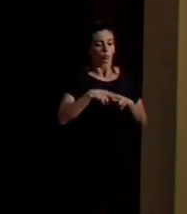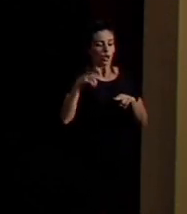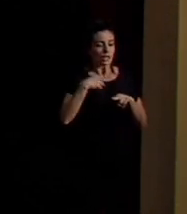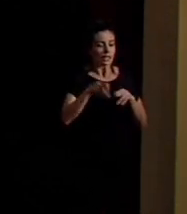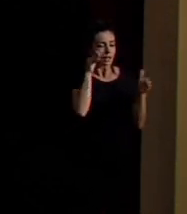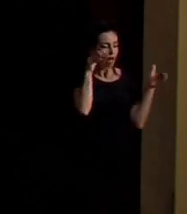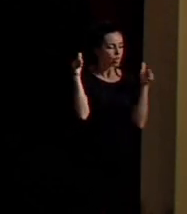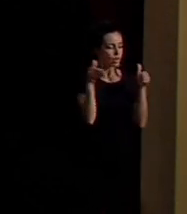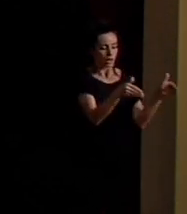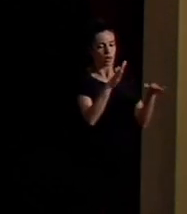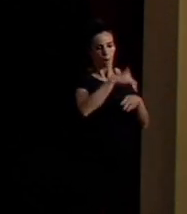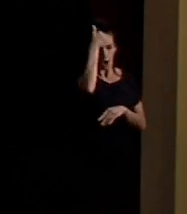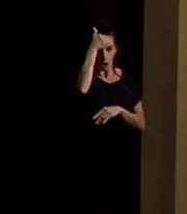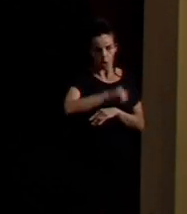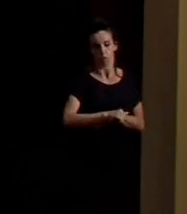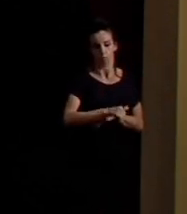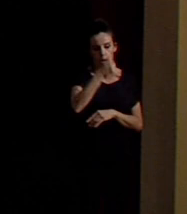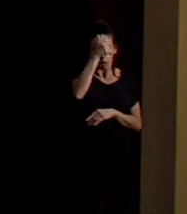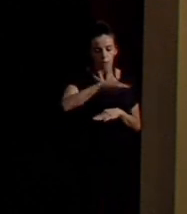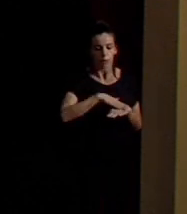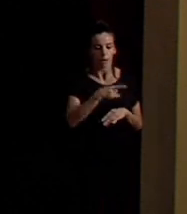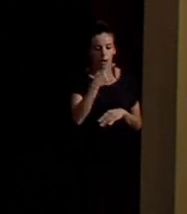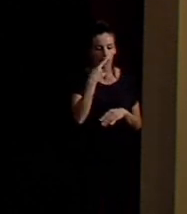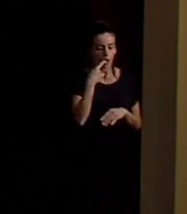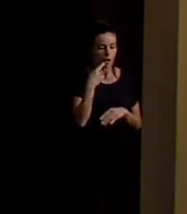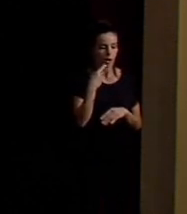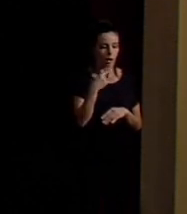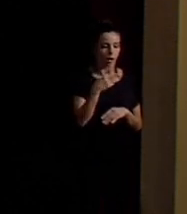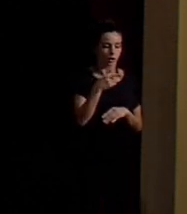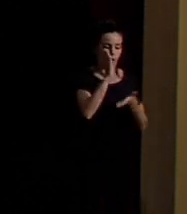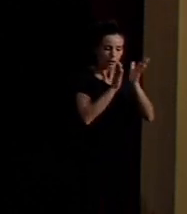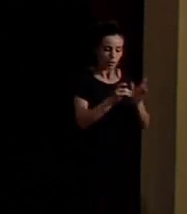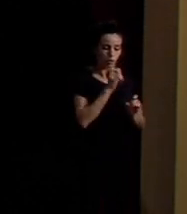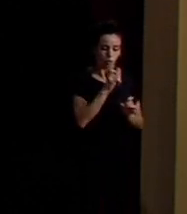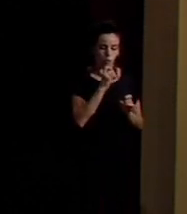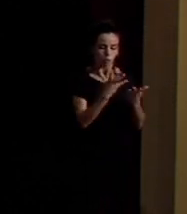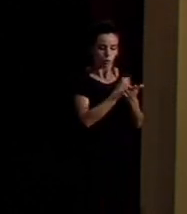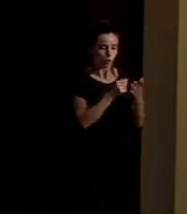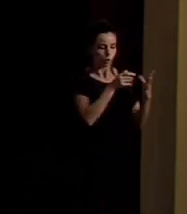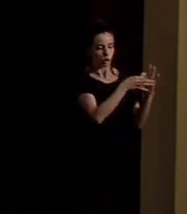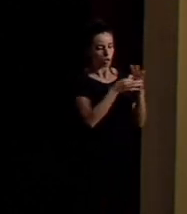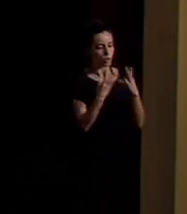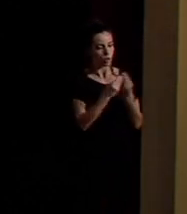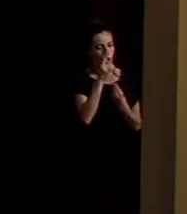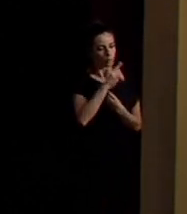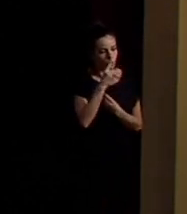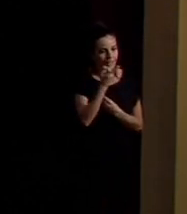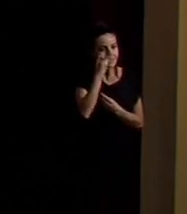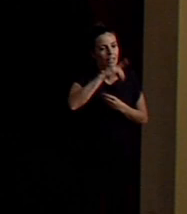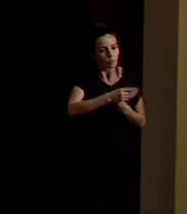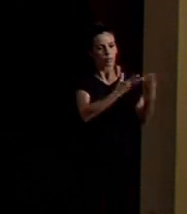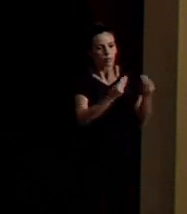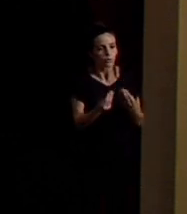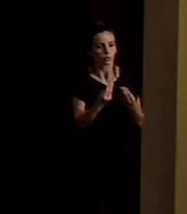los hombres, ¿no?, para el tratamiento de todo lo que tiene que ver con la prostitución, pero también para abordar toda una serie de prácticas,